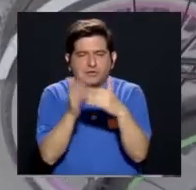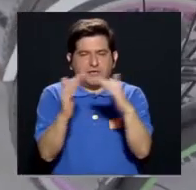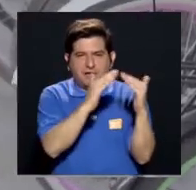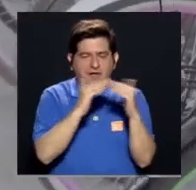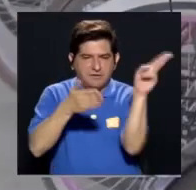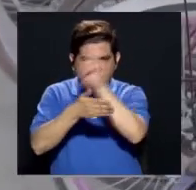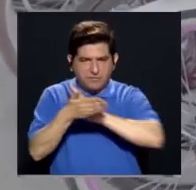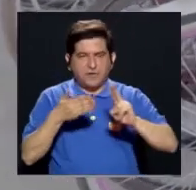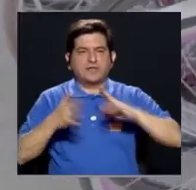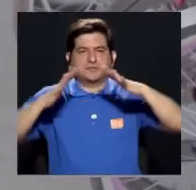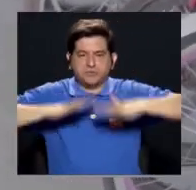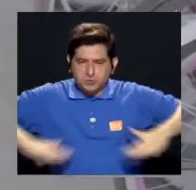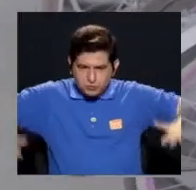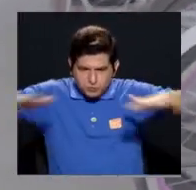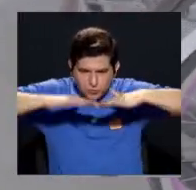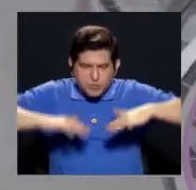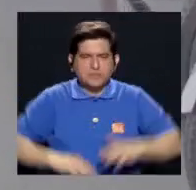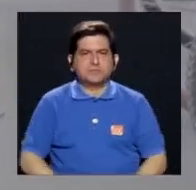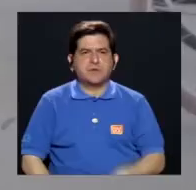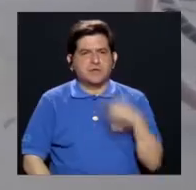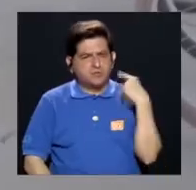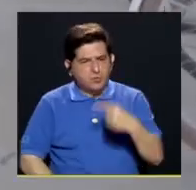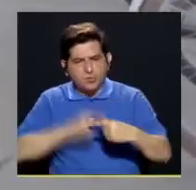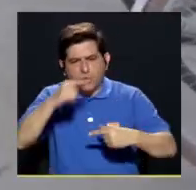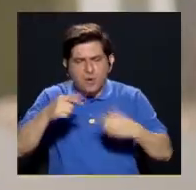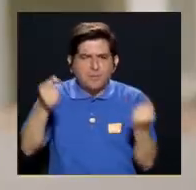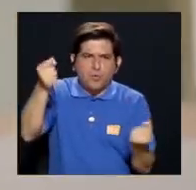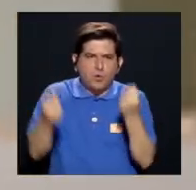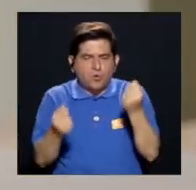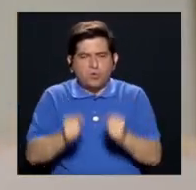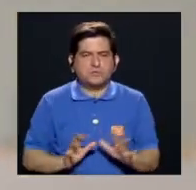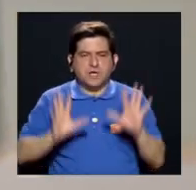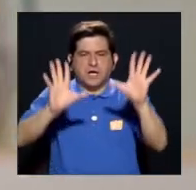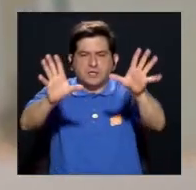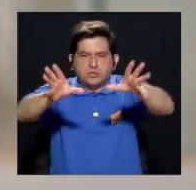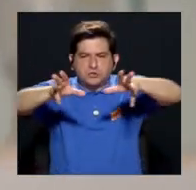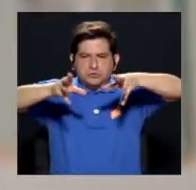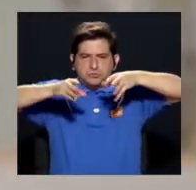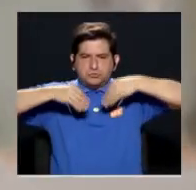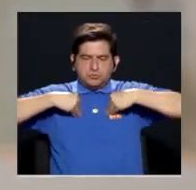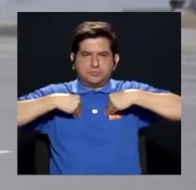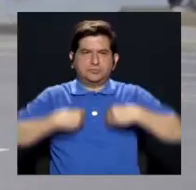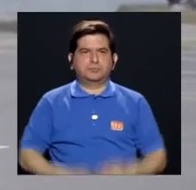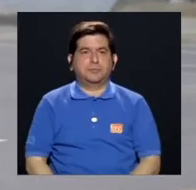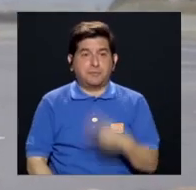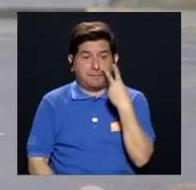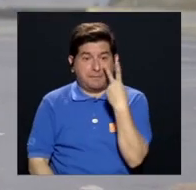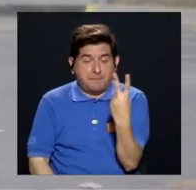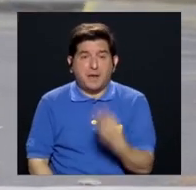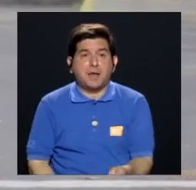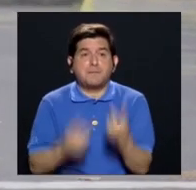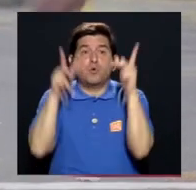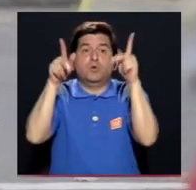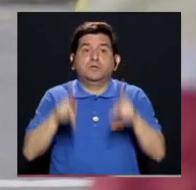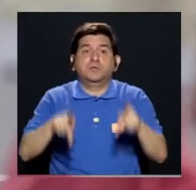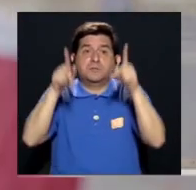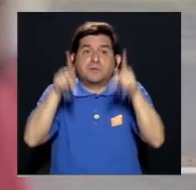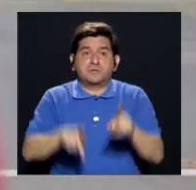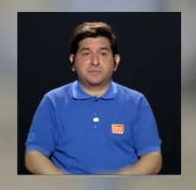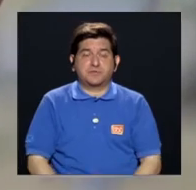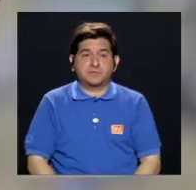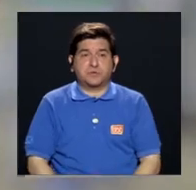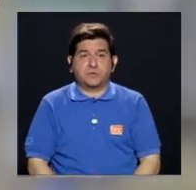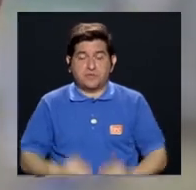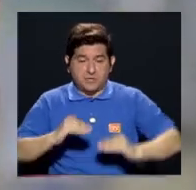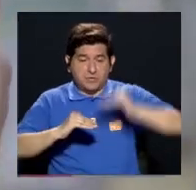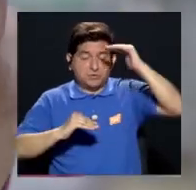universitaria espacios que poco a poco los vehículos han ido absorbiendo. Vemos como gran cantidad de personas, mucho más